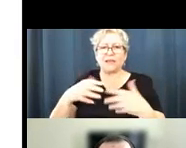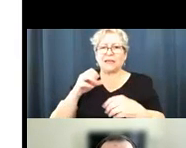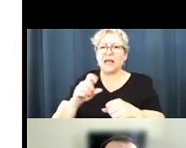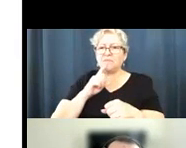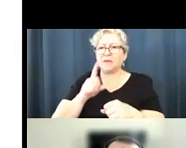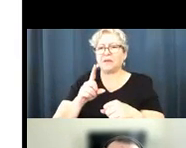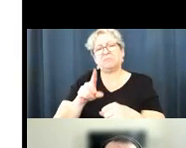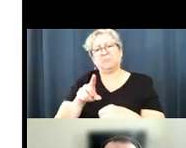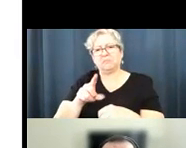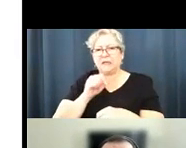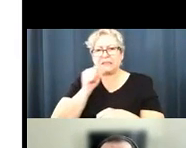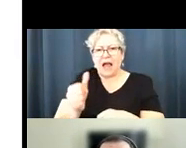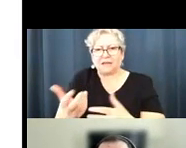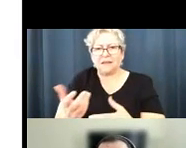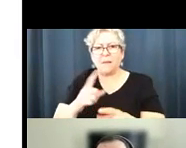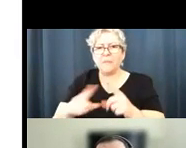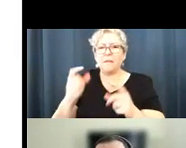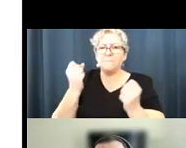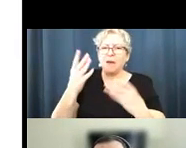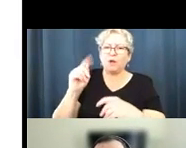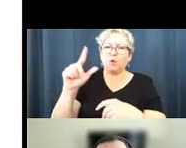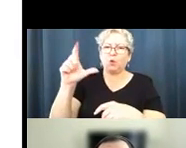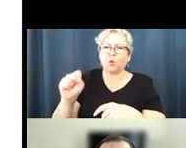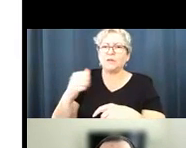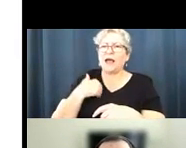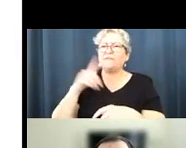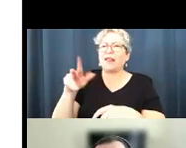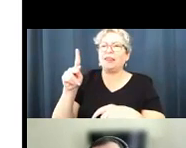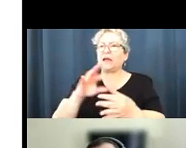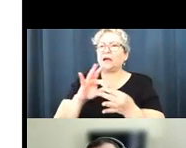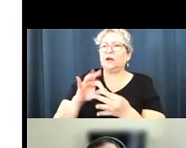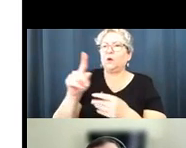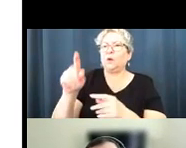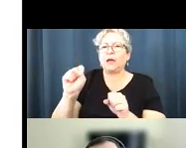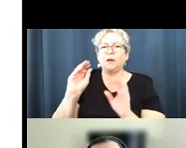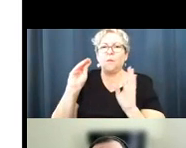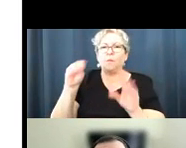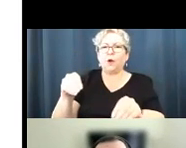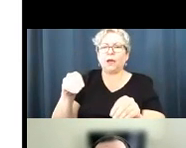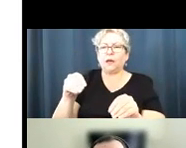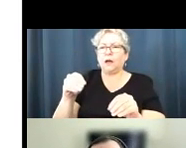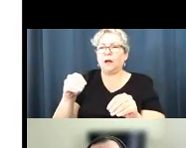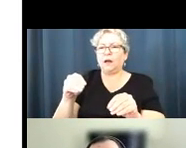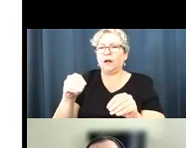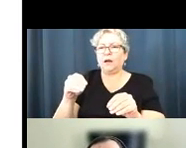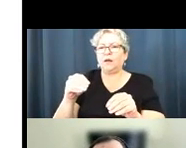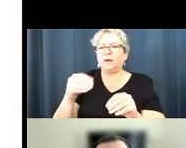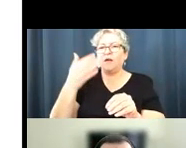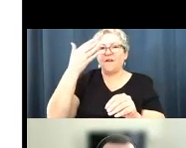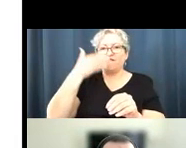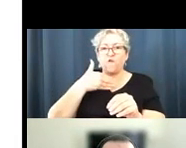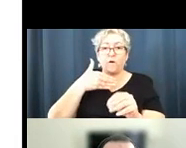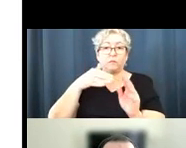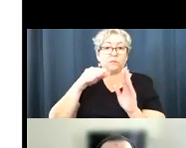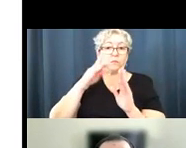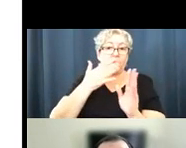tiene mucho contraste, pues entonces sabe que no es bueno. Pero hay muchas herramientas que usted puede, aquí tiene uno que usted pone el color